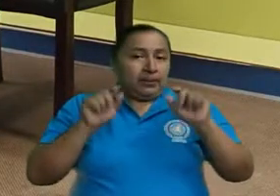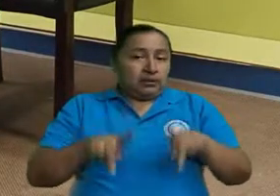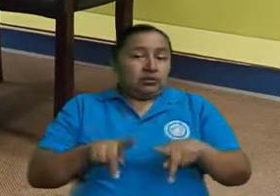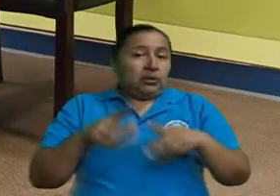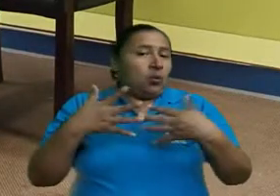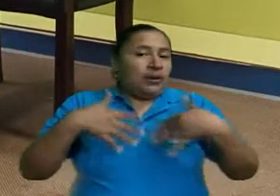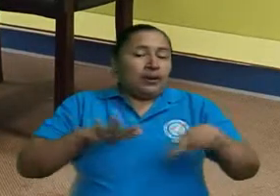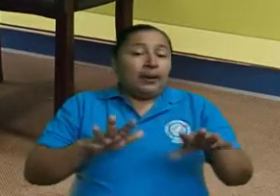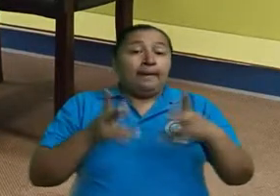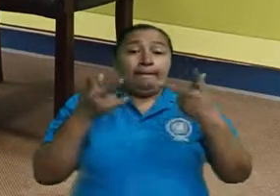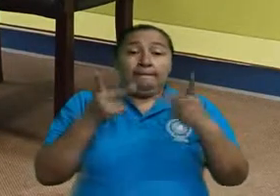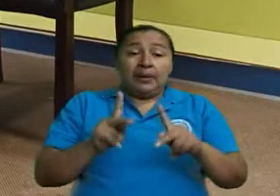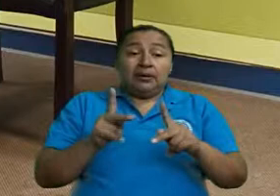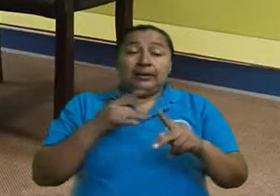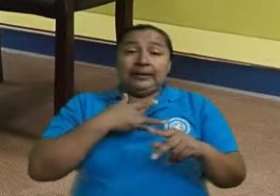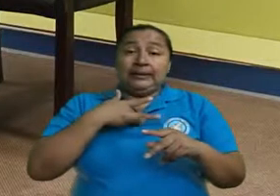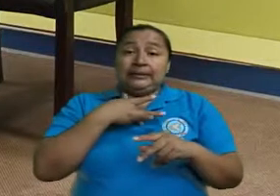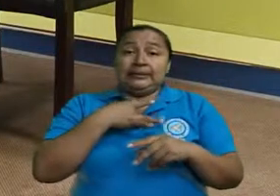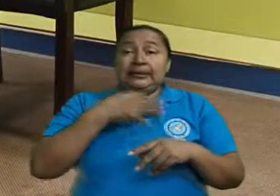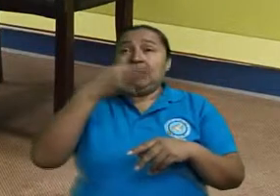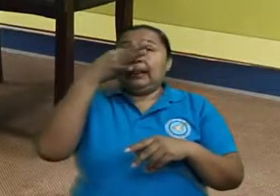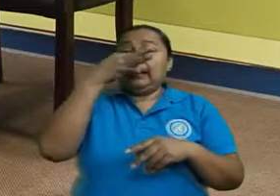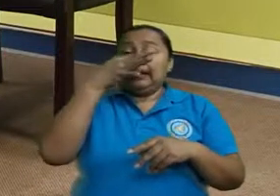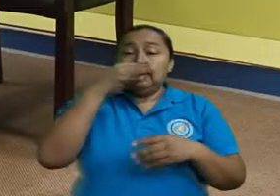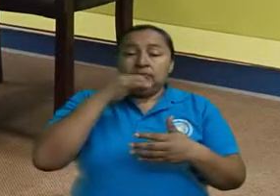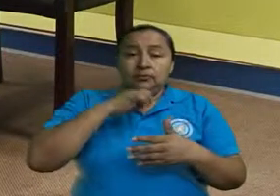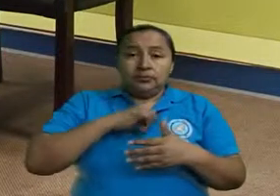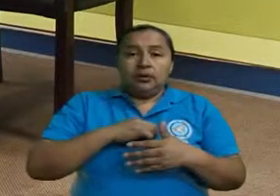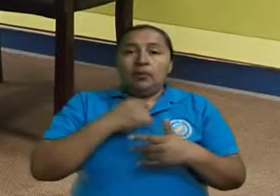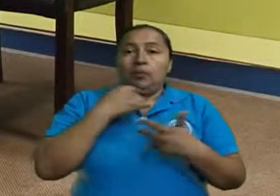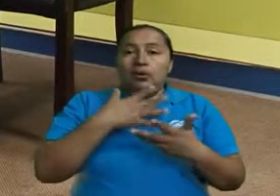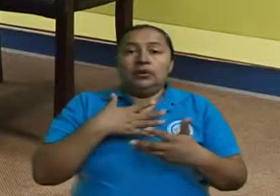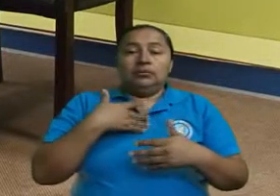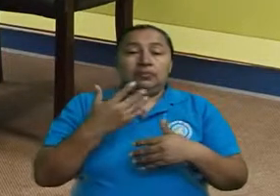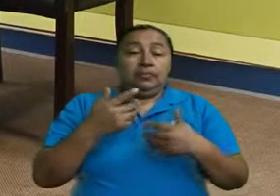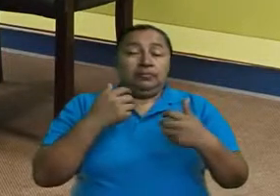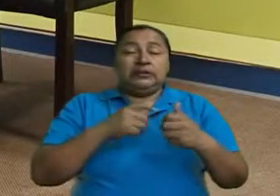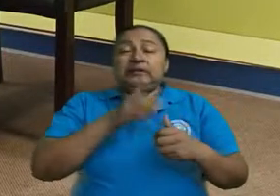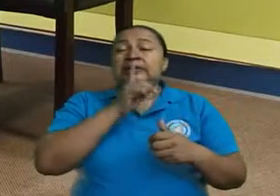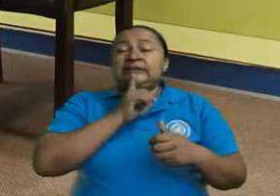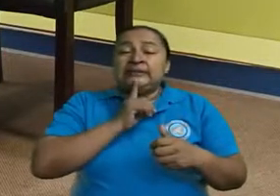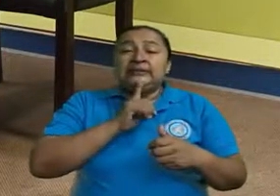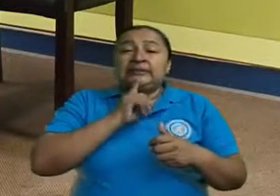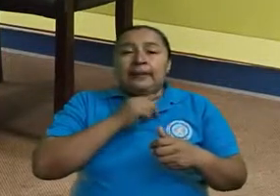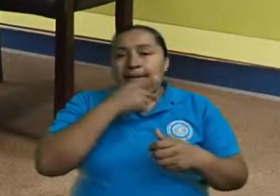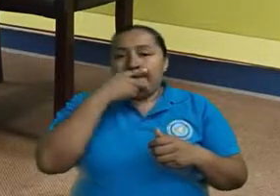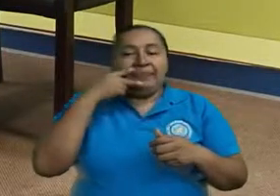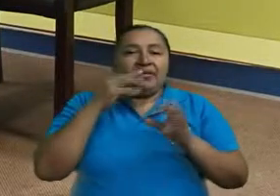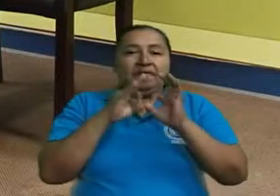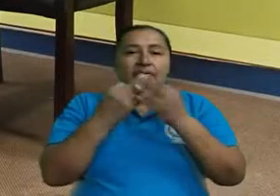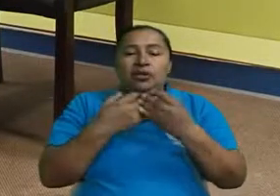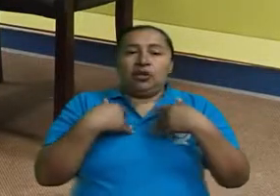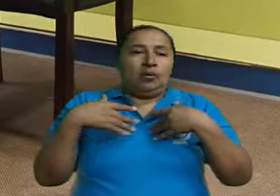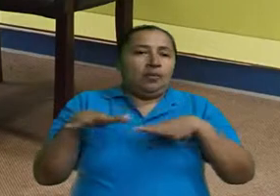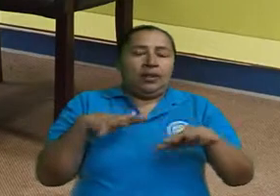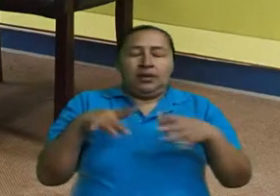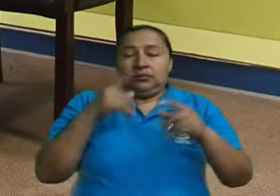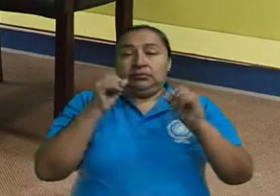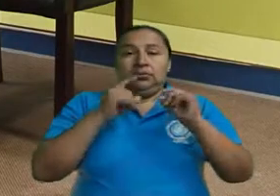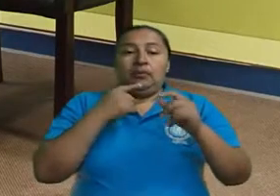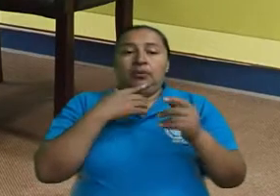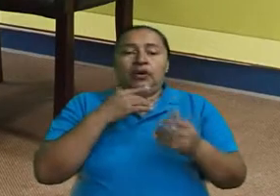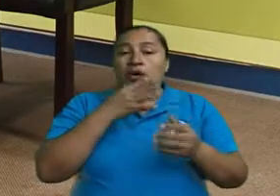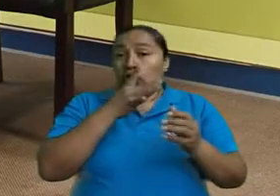de que necesite medicación o que sea muy intolerable para los padres, porque hay padres que no pueden ni dormir, porque sí, los